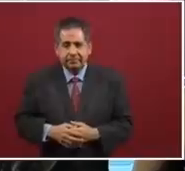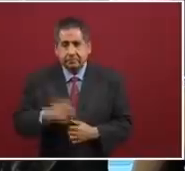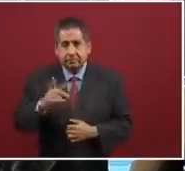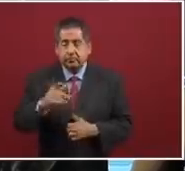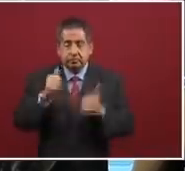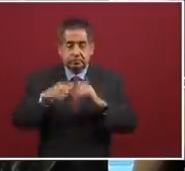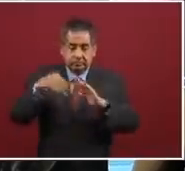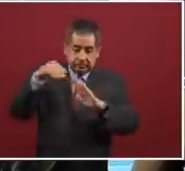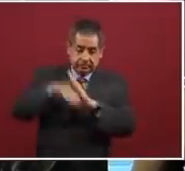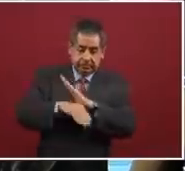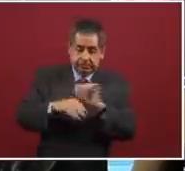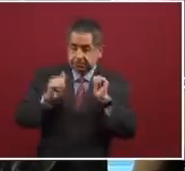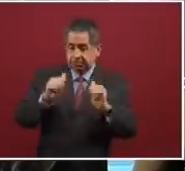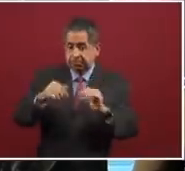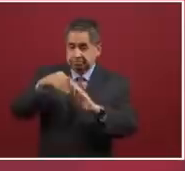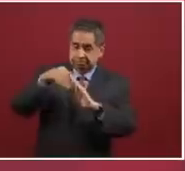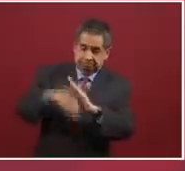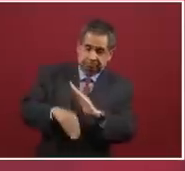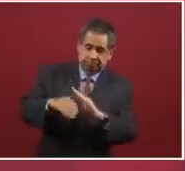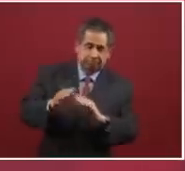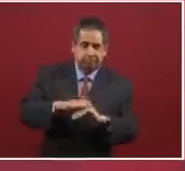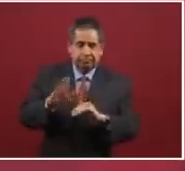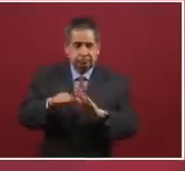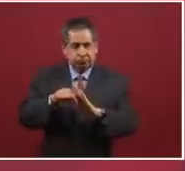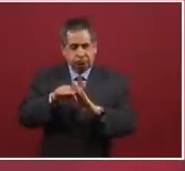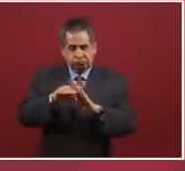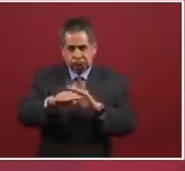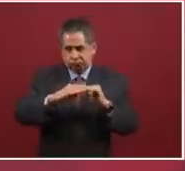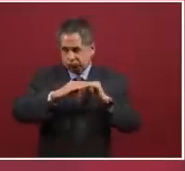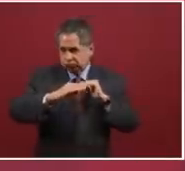detuvo, se estabilizó la caída,